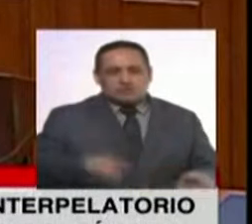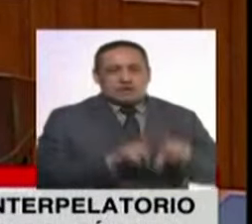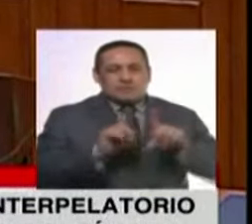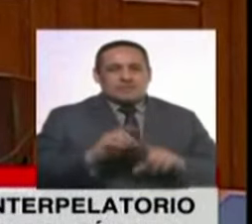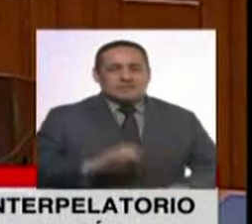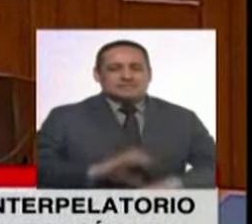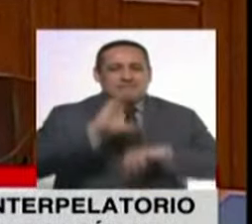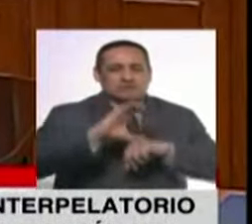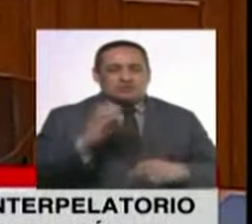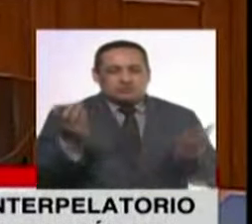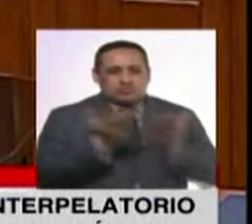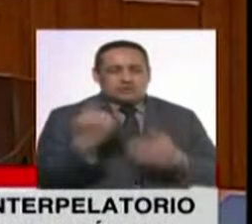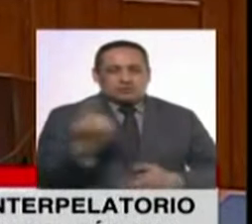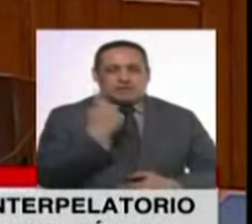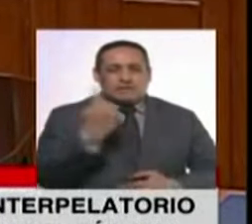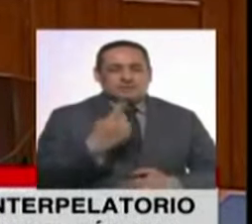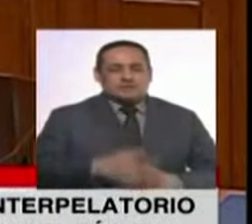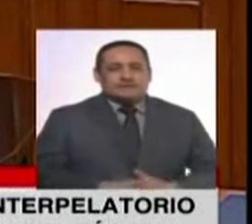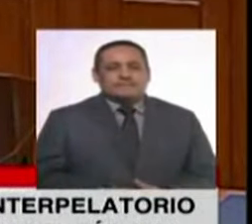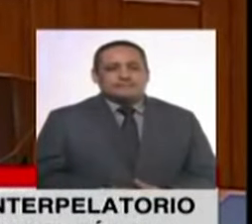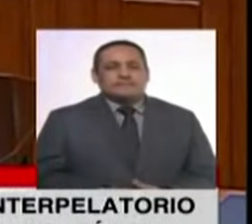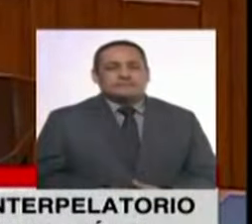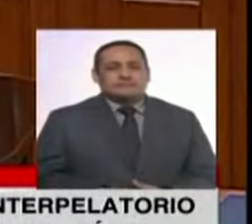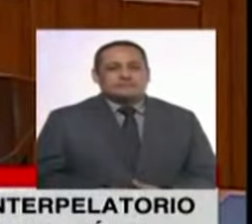el centro de altos estudios nacionales